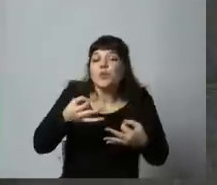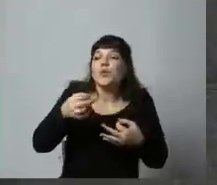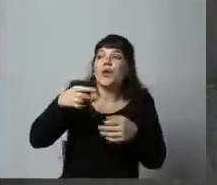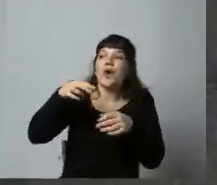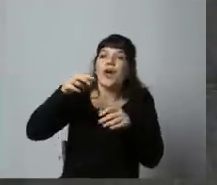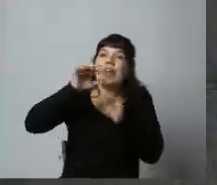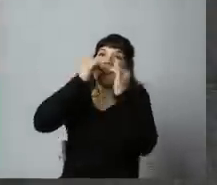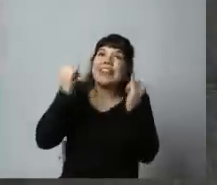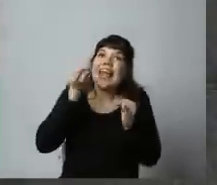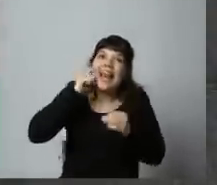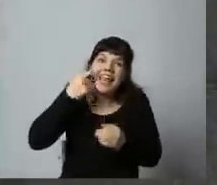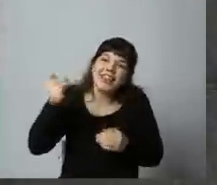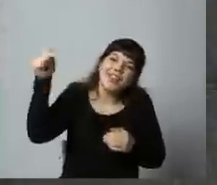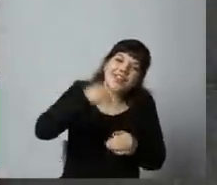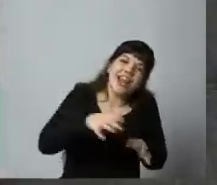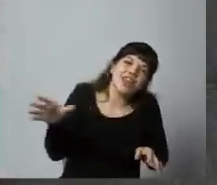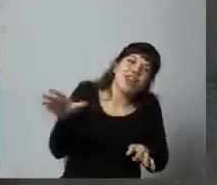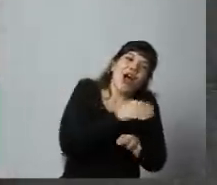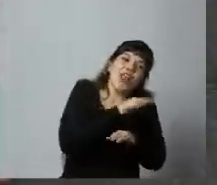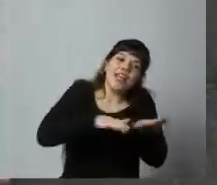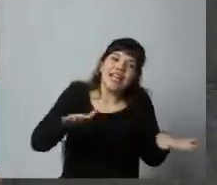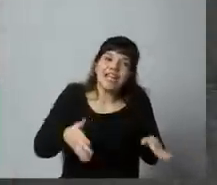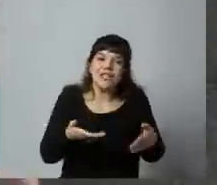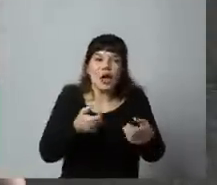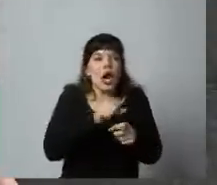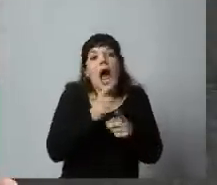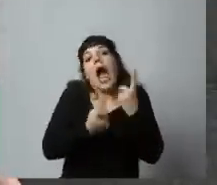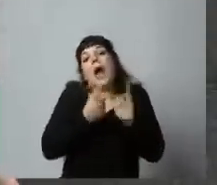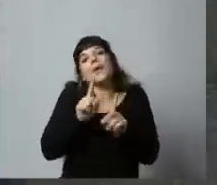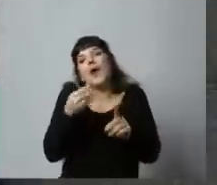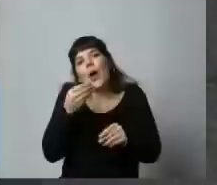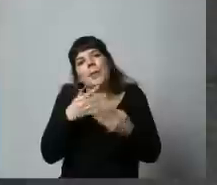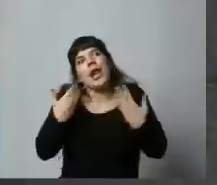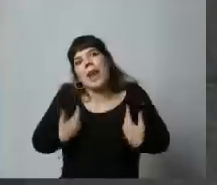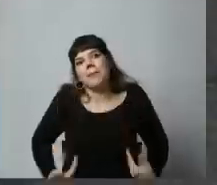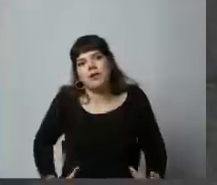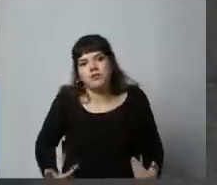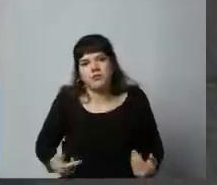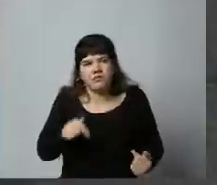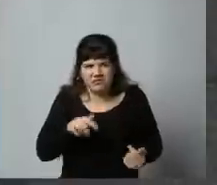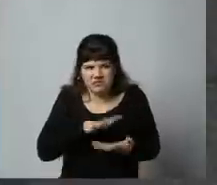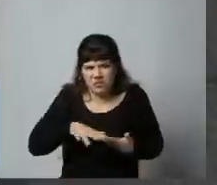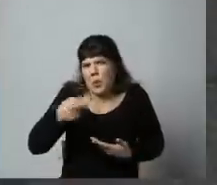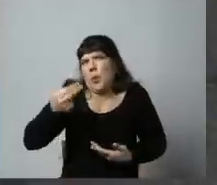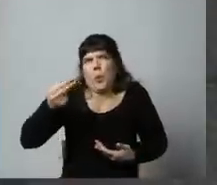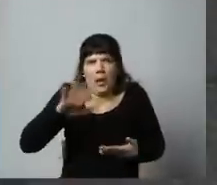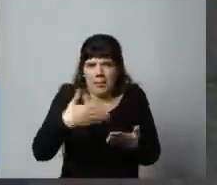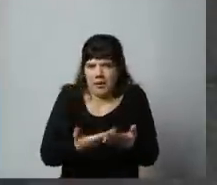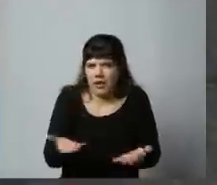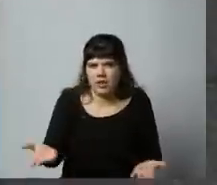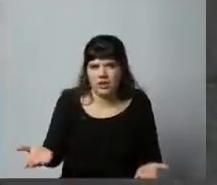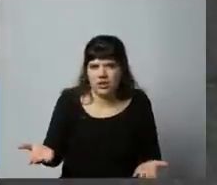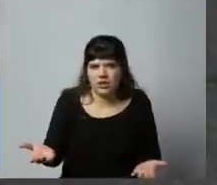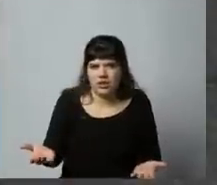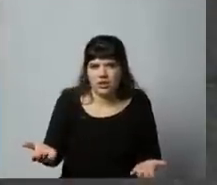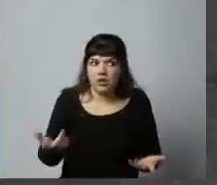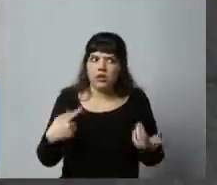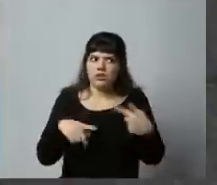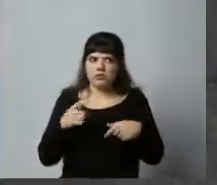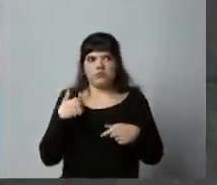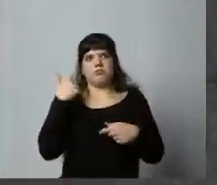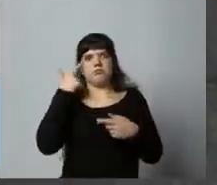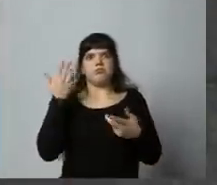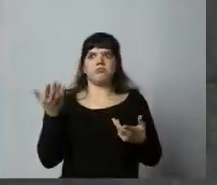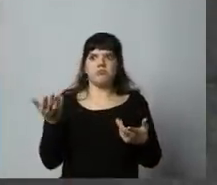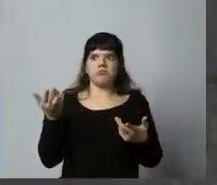todos o casi todos algunos no comen esto jamás se planteó Entonces yo digo porque estamos entrando en